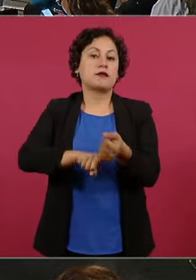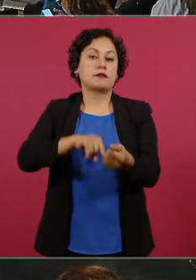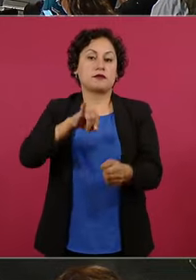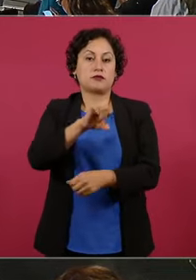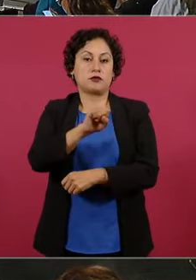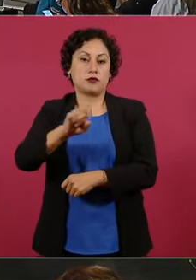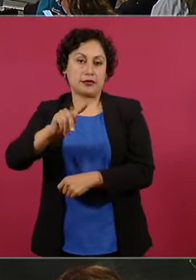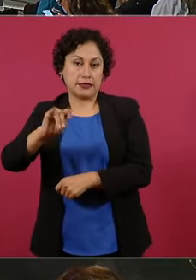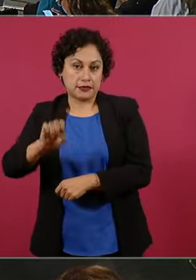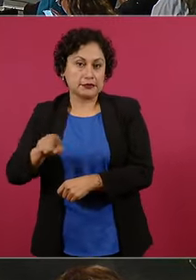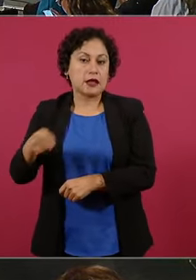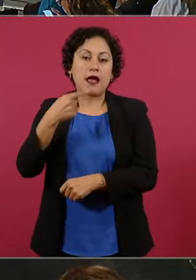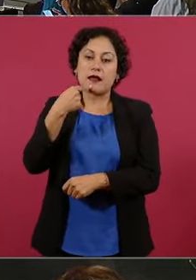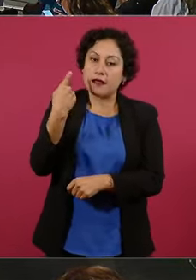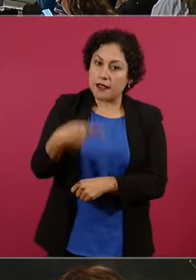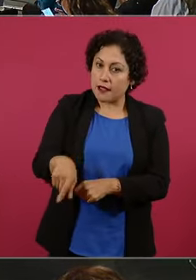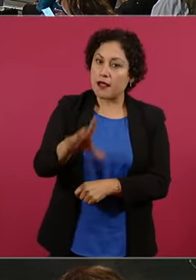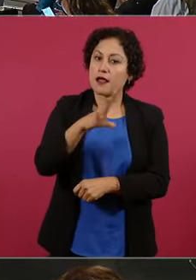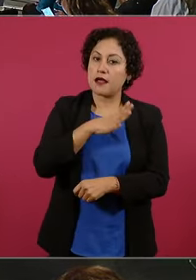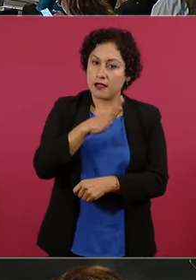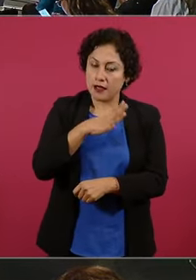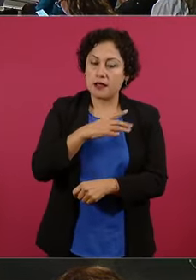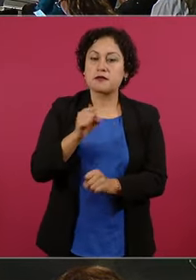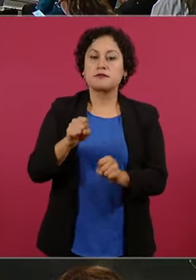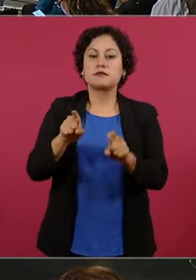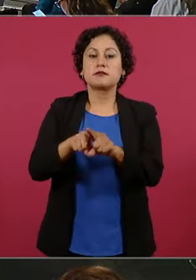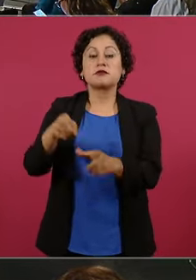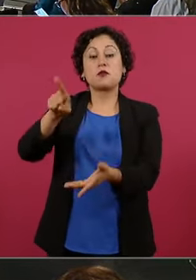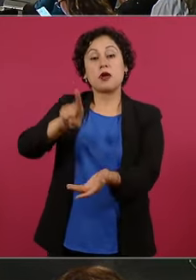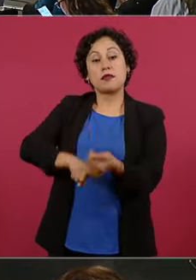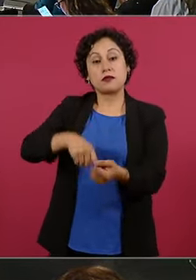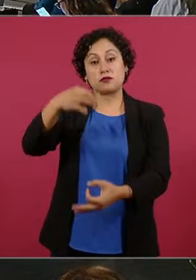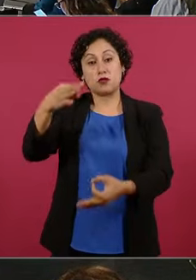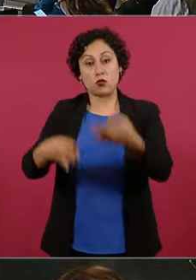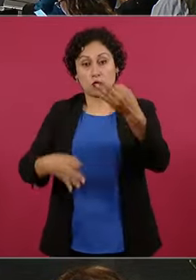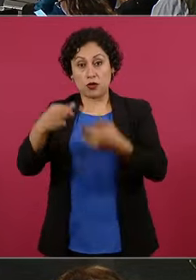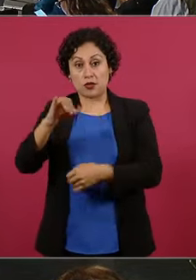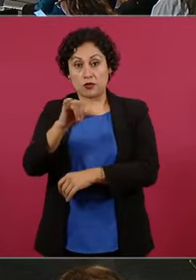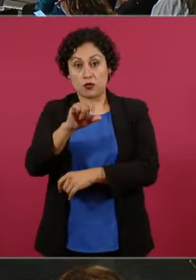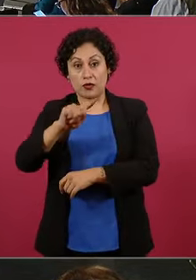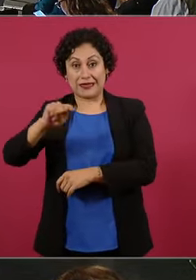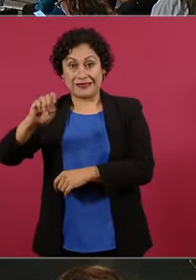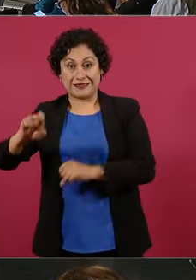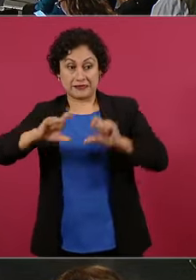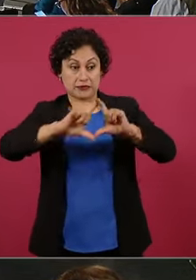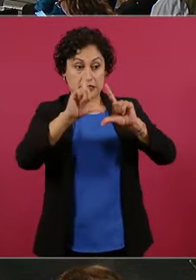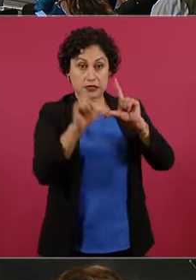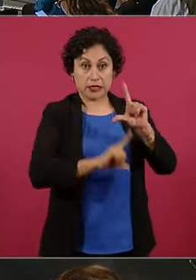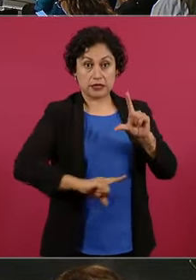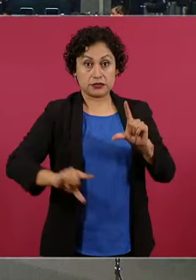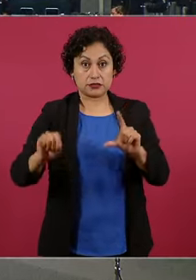alguna situación que se da con el jurídico del ISSSTE a nivel nacional. No quisiera decir nombres